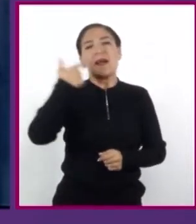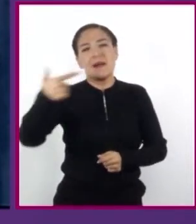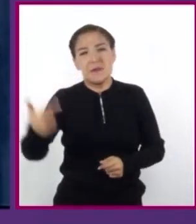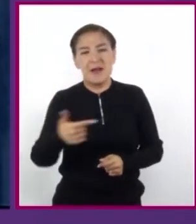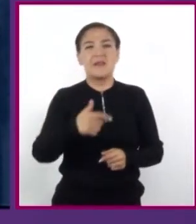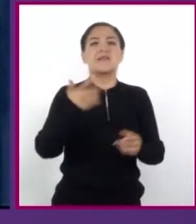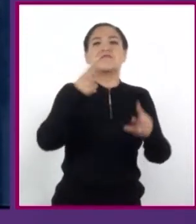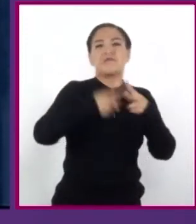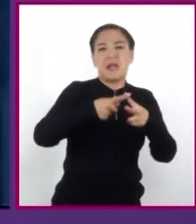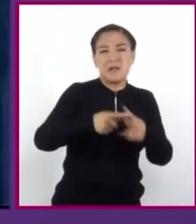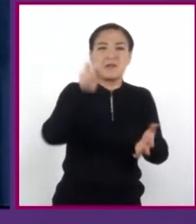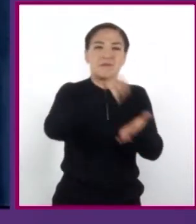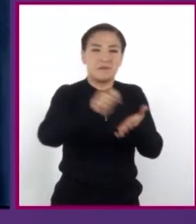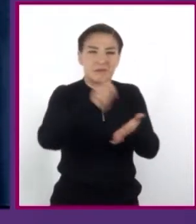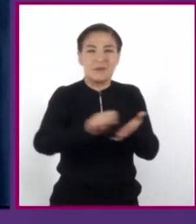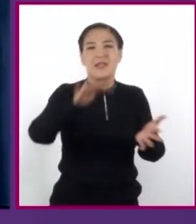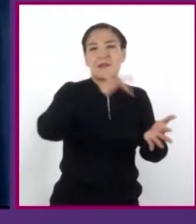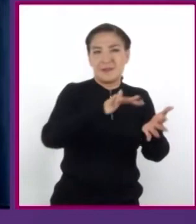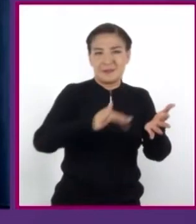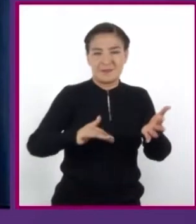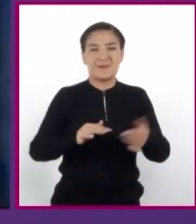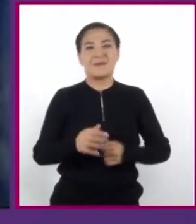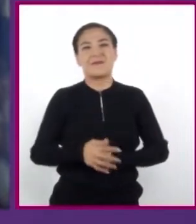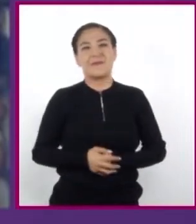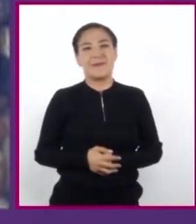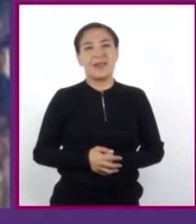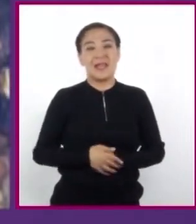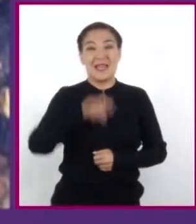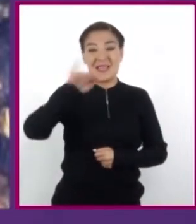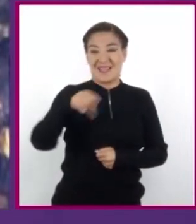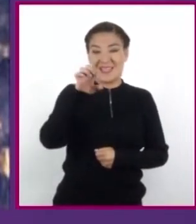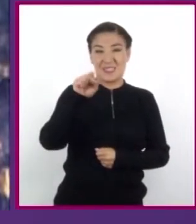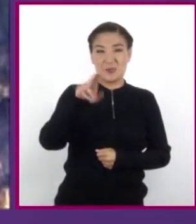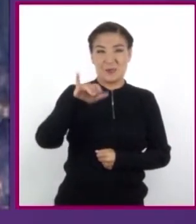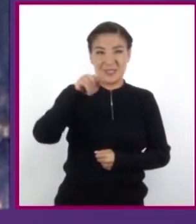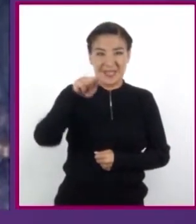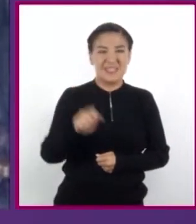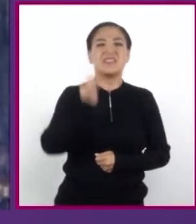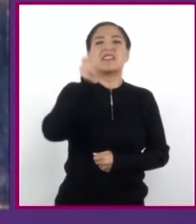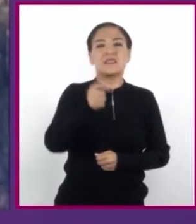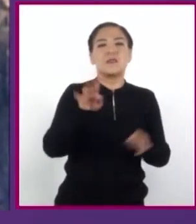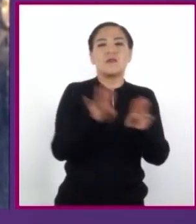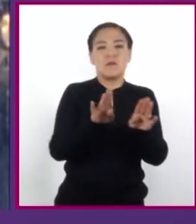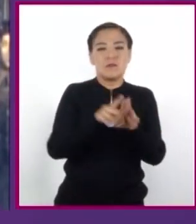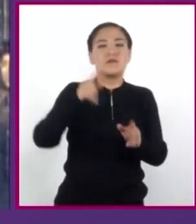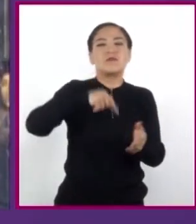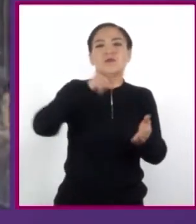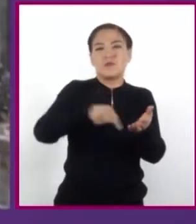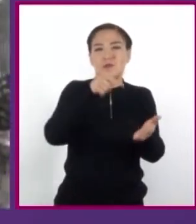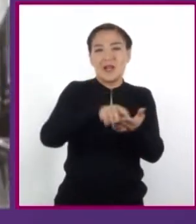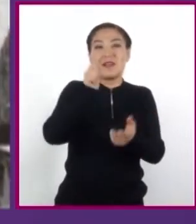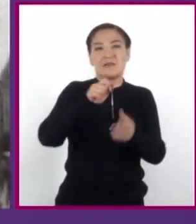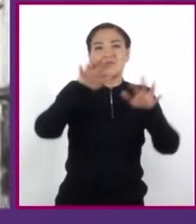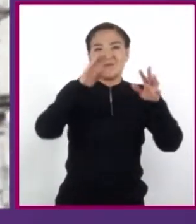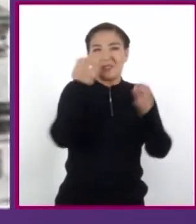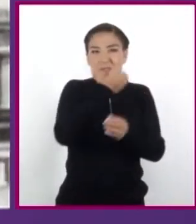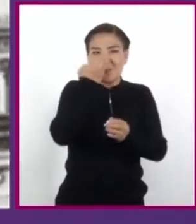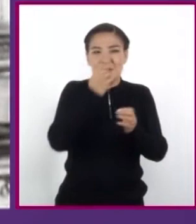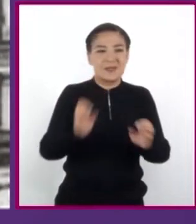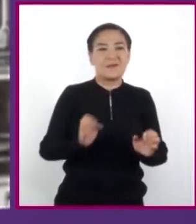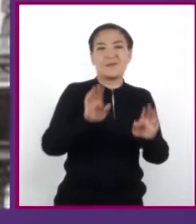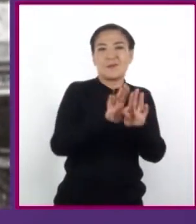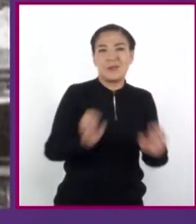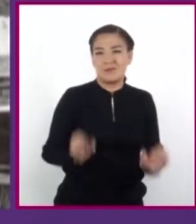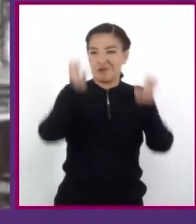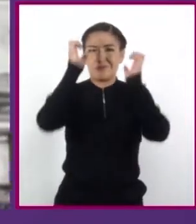álgebra, escritura y lectura. Los jesuitas en particular destacaron por la calidad de sus colegios. Estos tenían